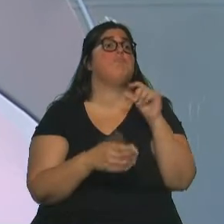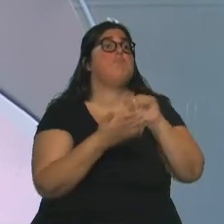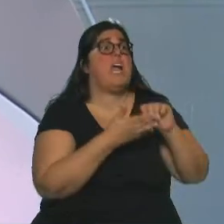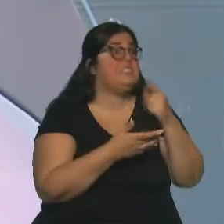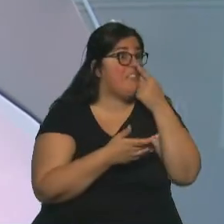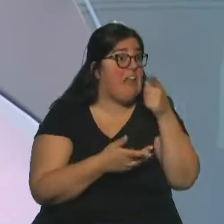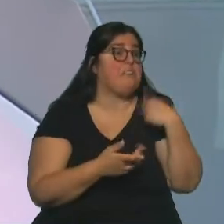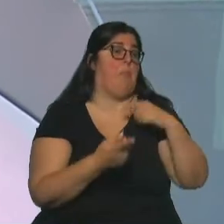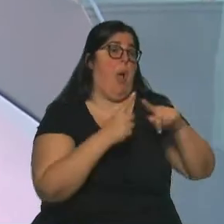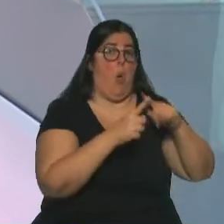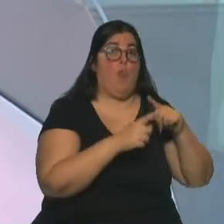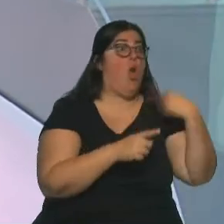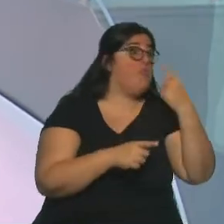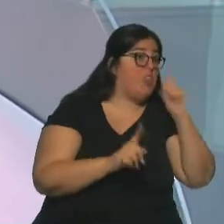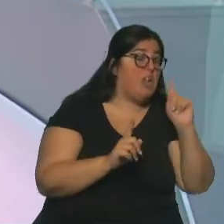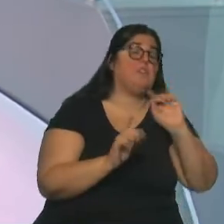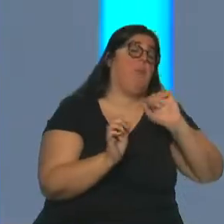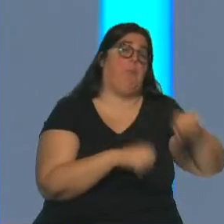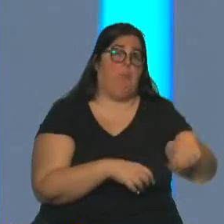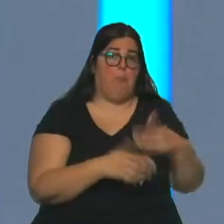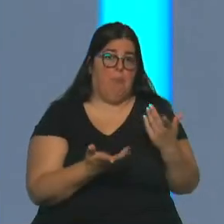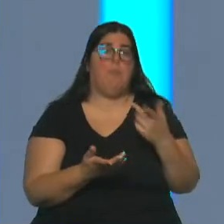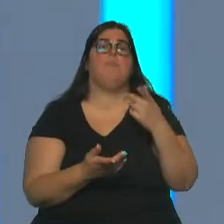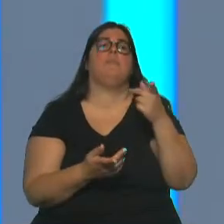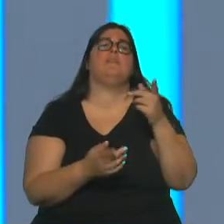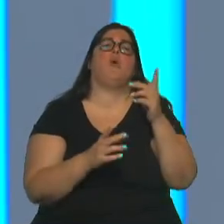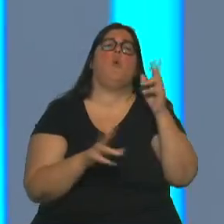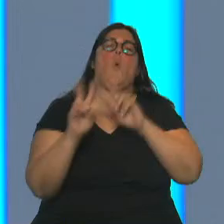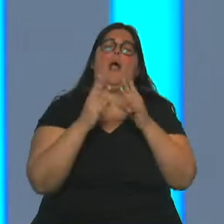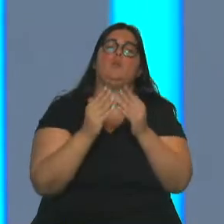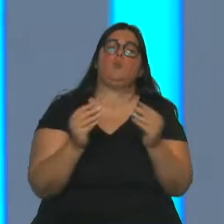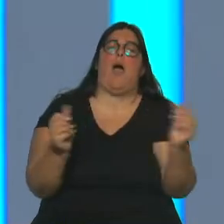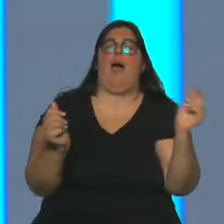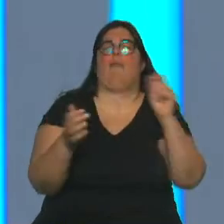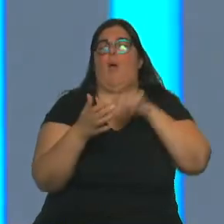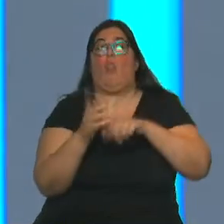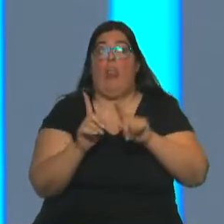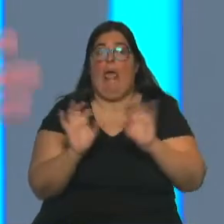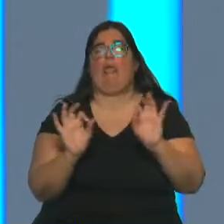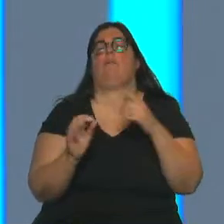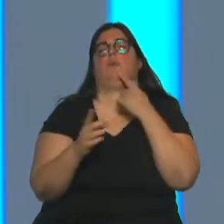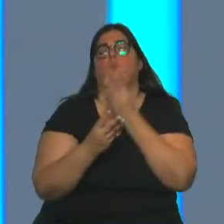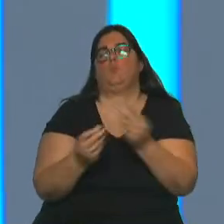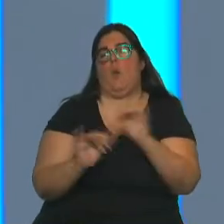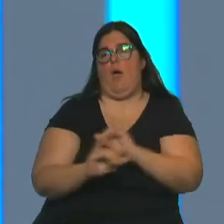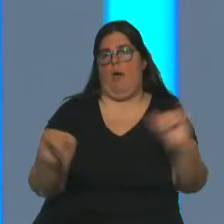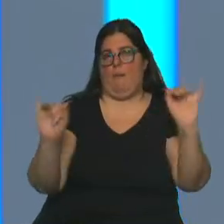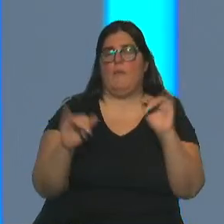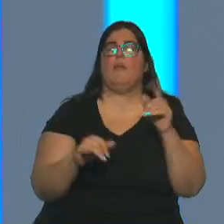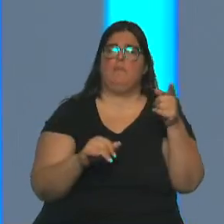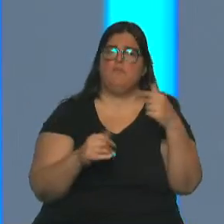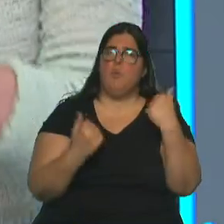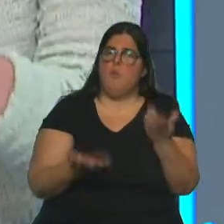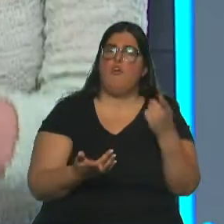de la gravedad de lo que significa no haber suscrito este acuerdo, y que está dispuesto a negociar con otros países. Bueno, de hecho,